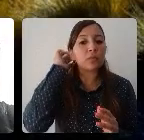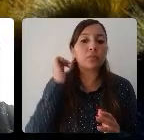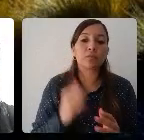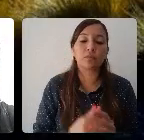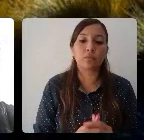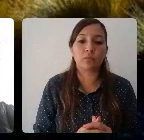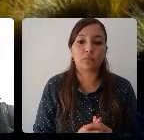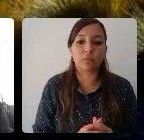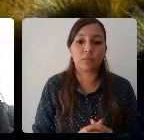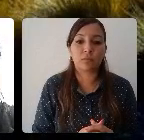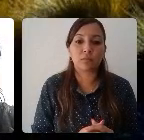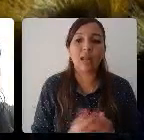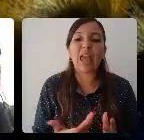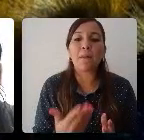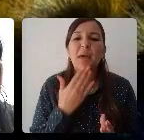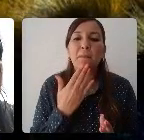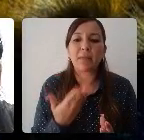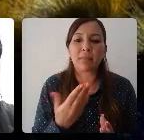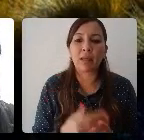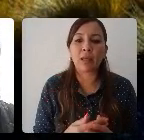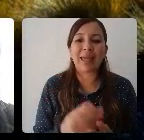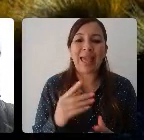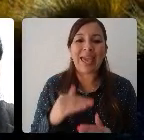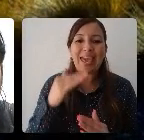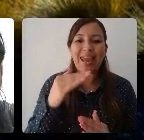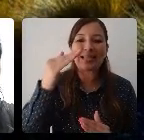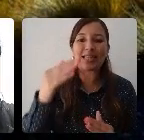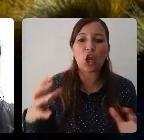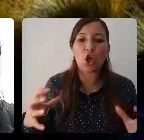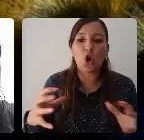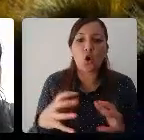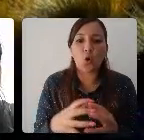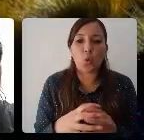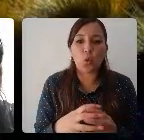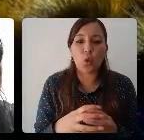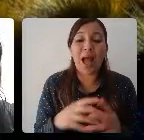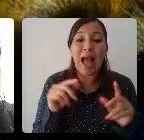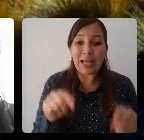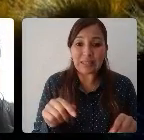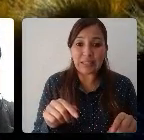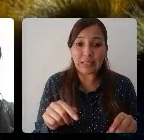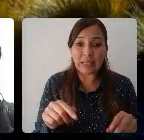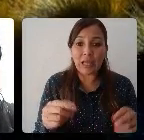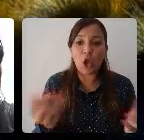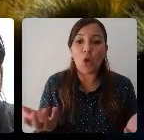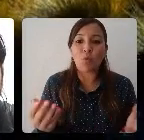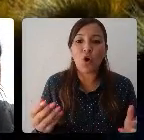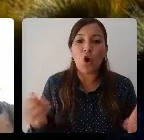una dinamización, un desarrollo económico local, ¿no? Y es así como aparece el turismo comunitario